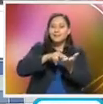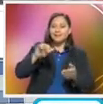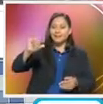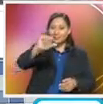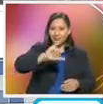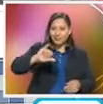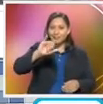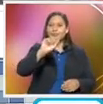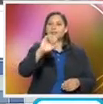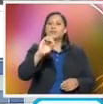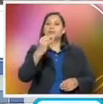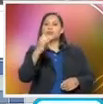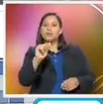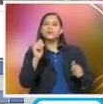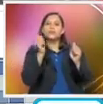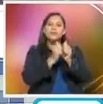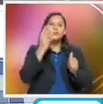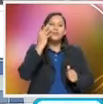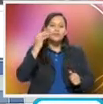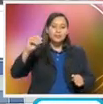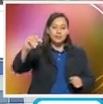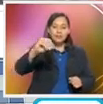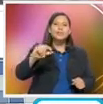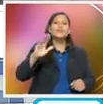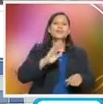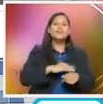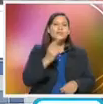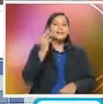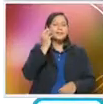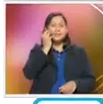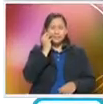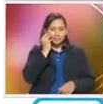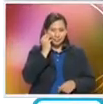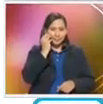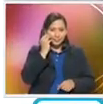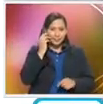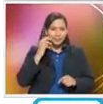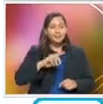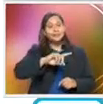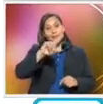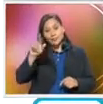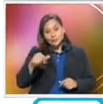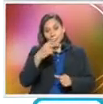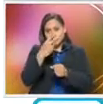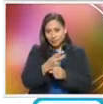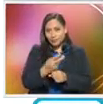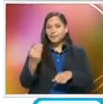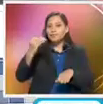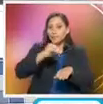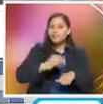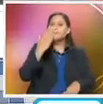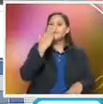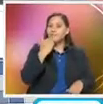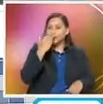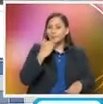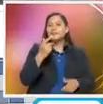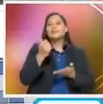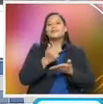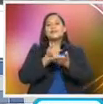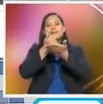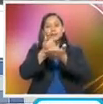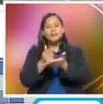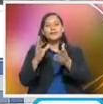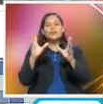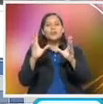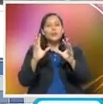con limón, ¿no? Primero los ácidos, que son como más líquidos. Y después vamos a ponerle la miel, ¿no? La miel va a ayudar a que le